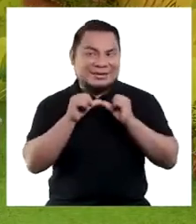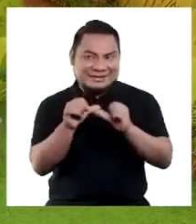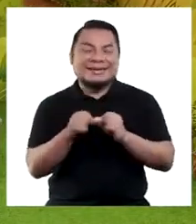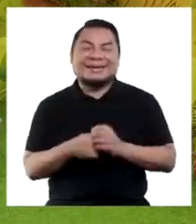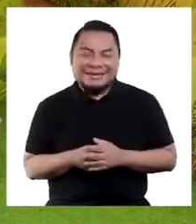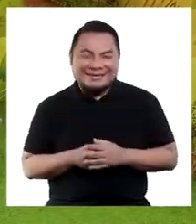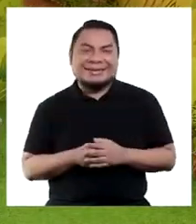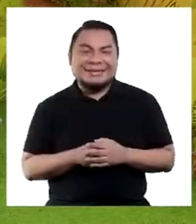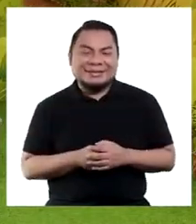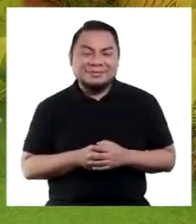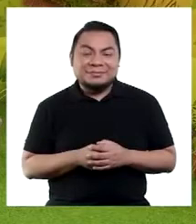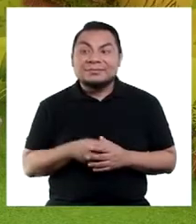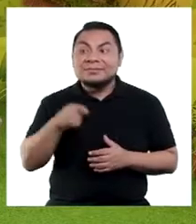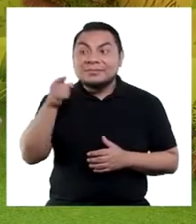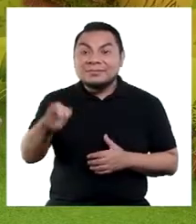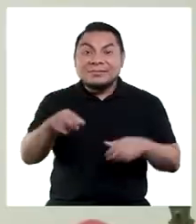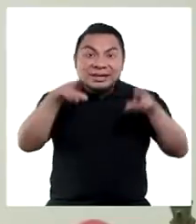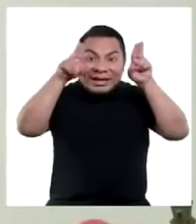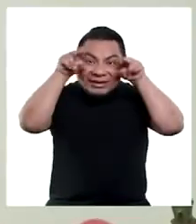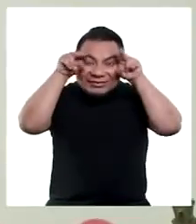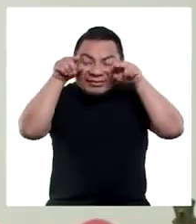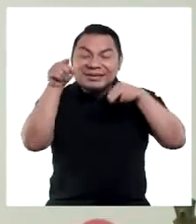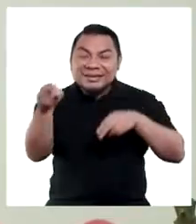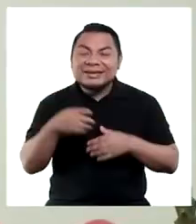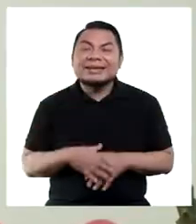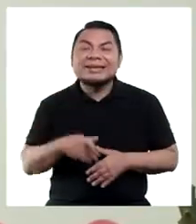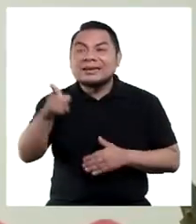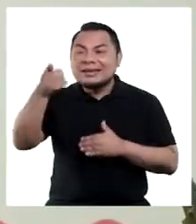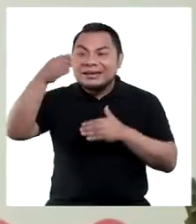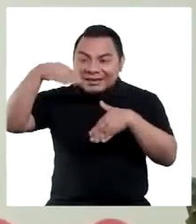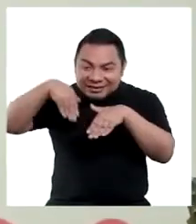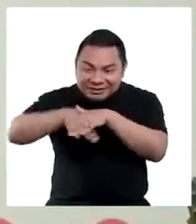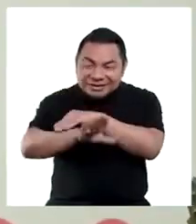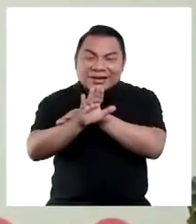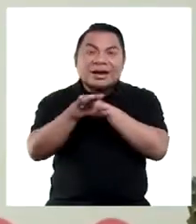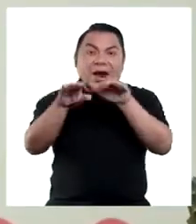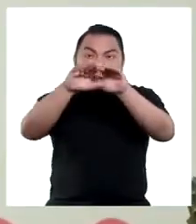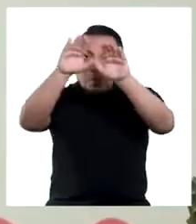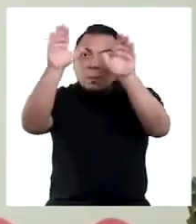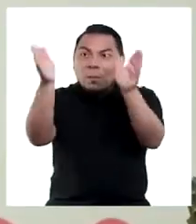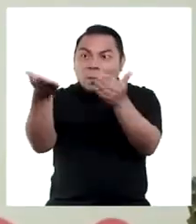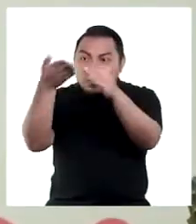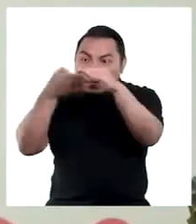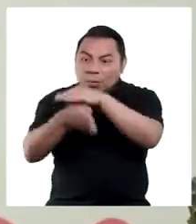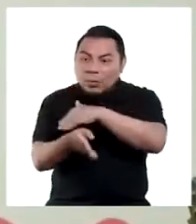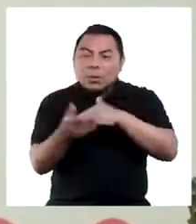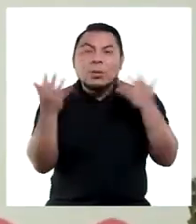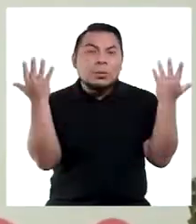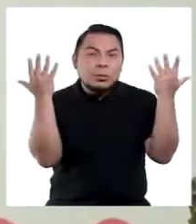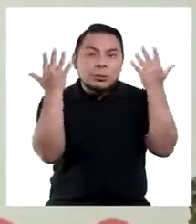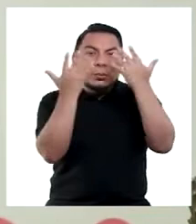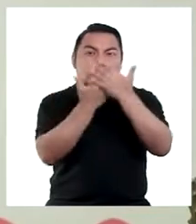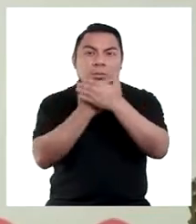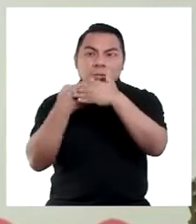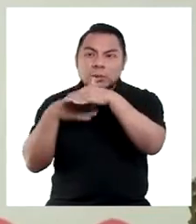yo y purito civil dentro de una cueva orgulloso